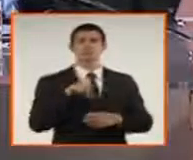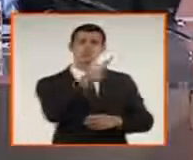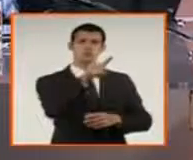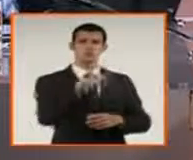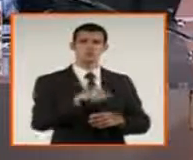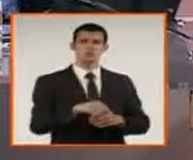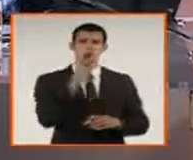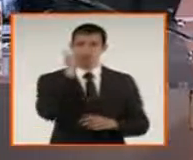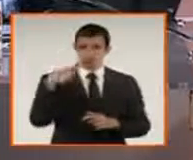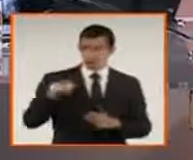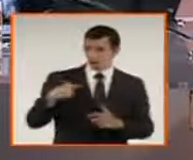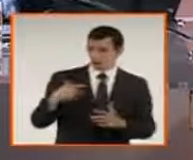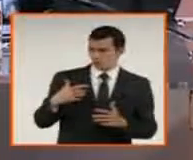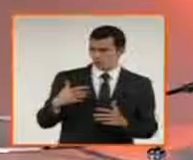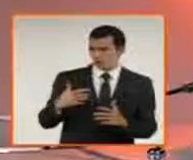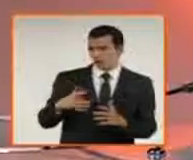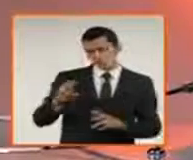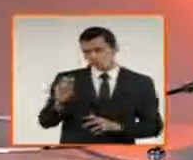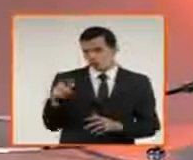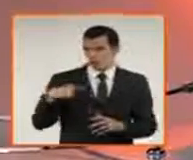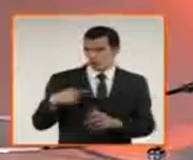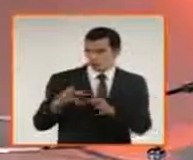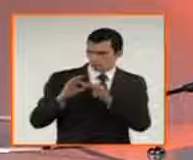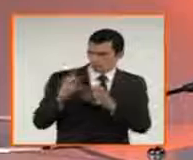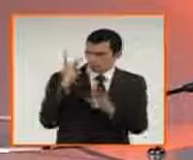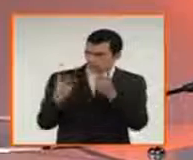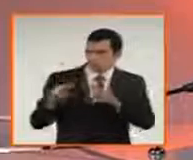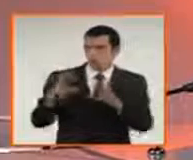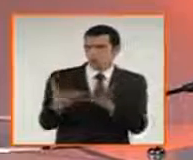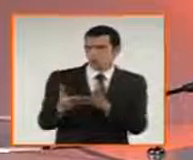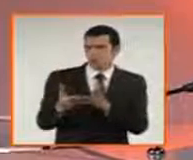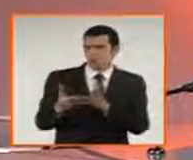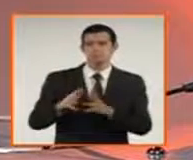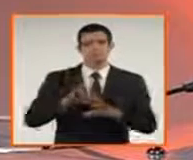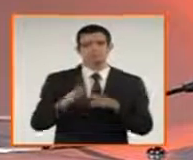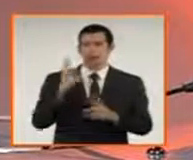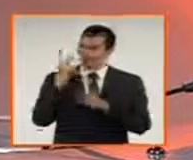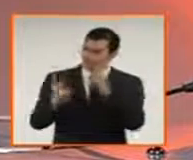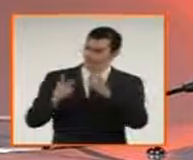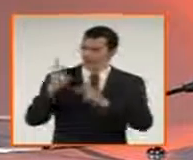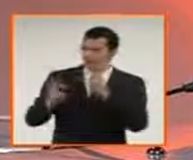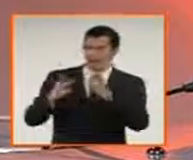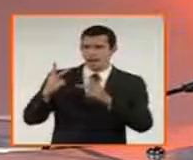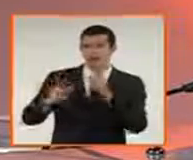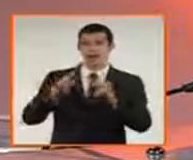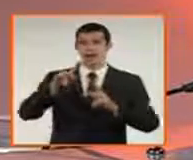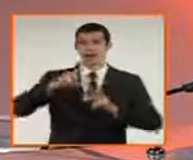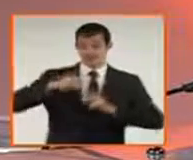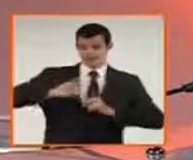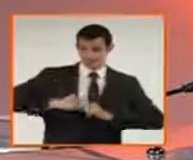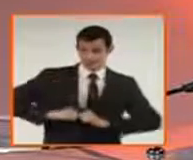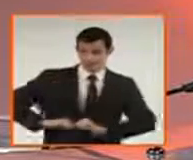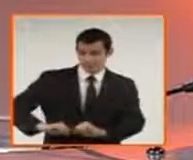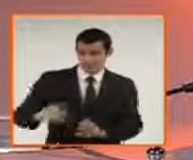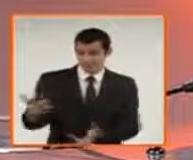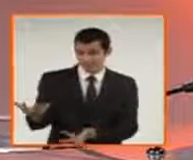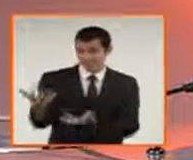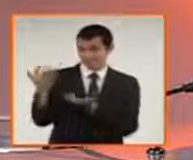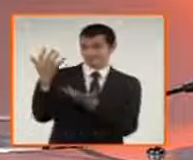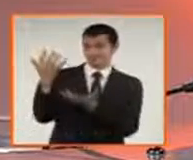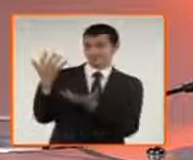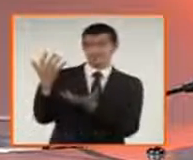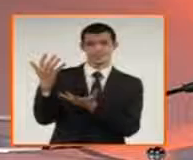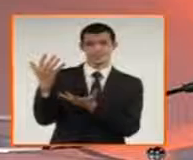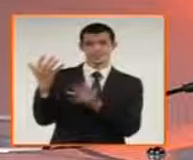Ya, hay algo que ya seguramente lo dijo y yo me perdí en el momento que lo explicó, pero lo tenía anotado